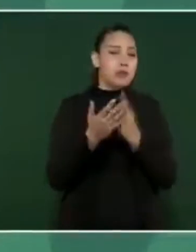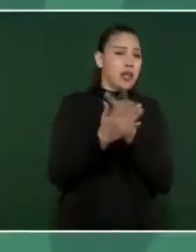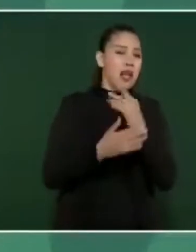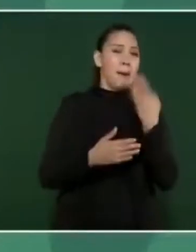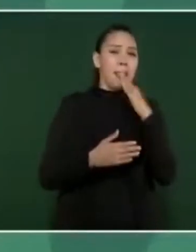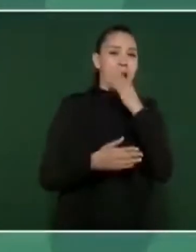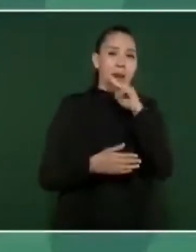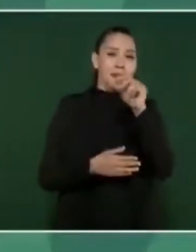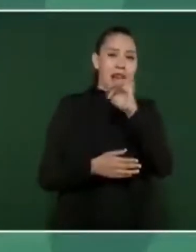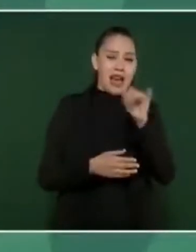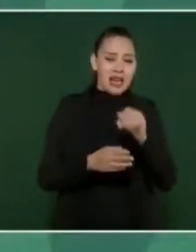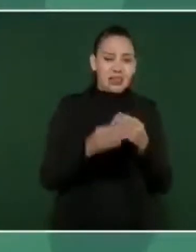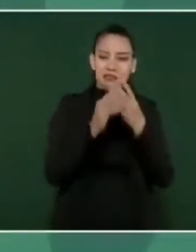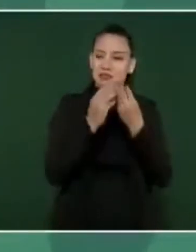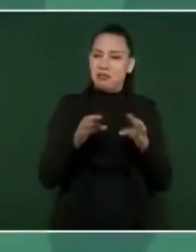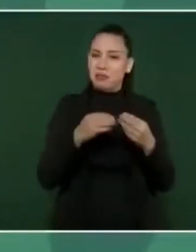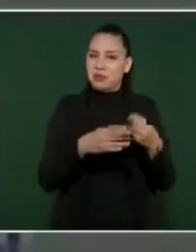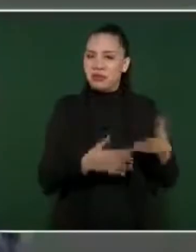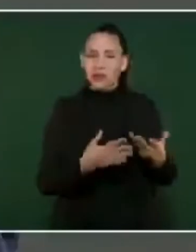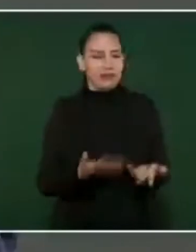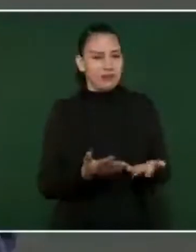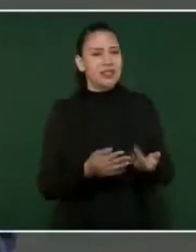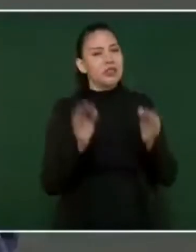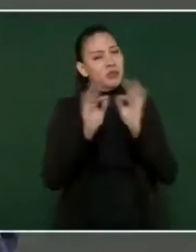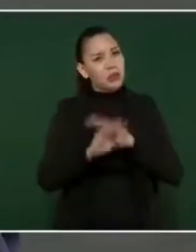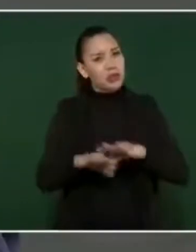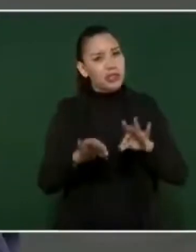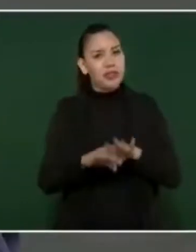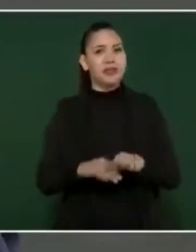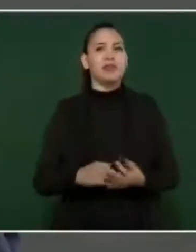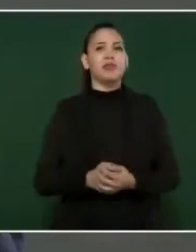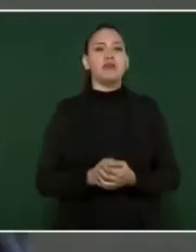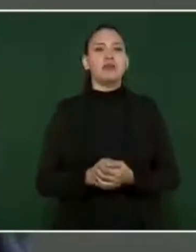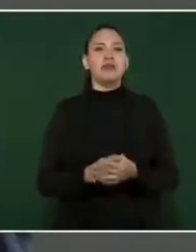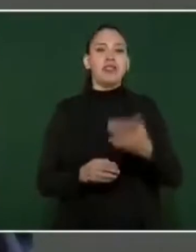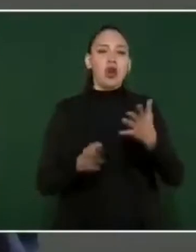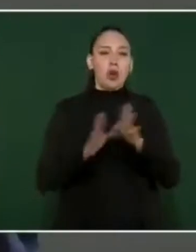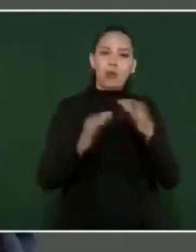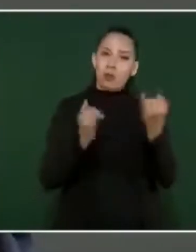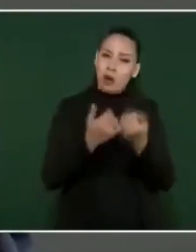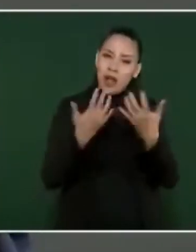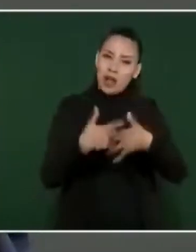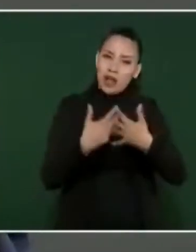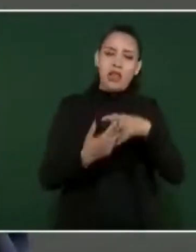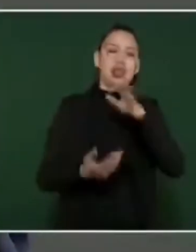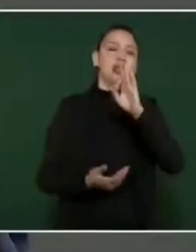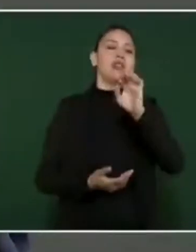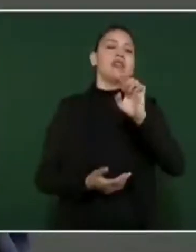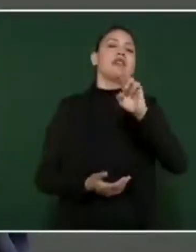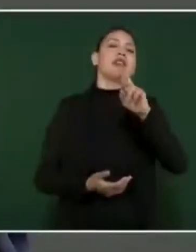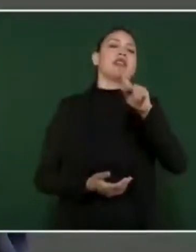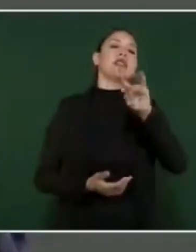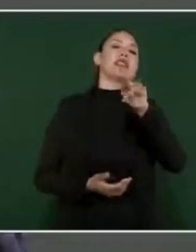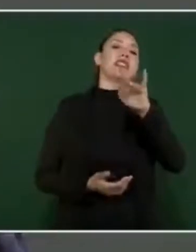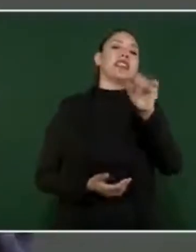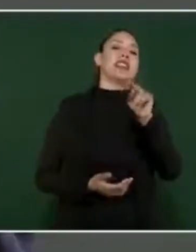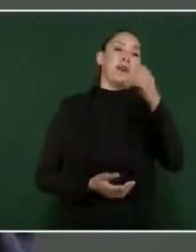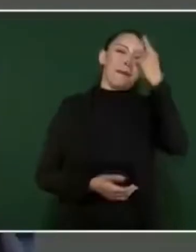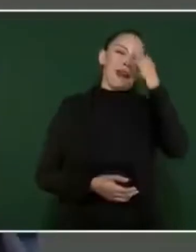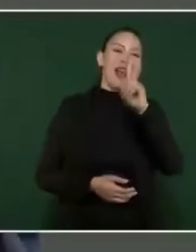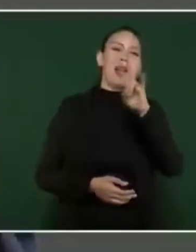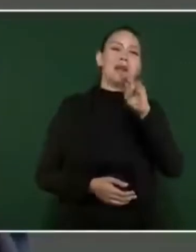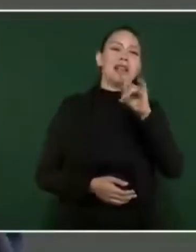fertilizantes. Si tenemos gas, que es materia prima para el